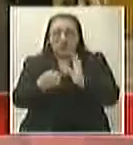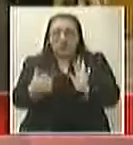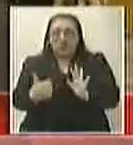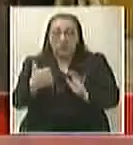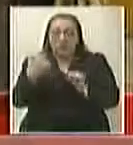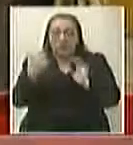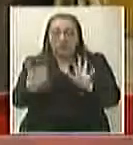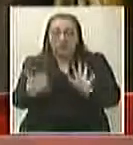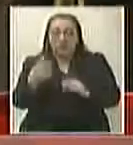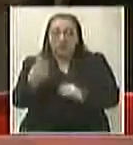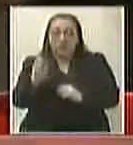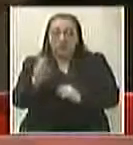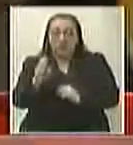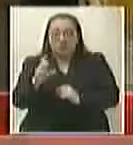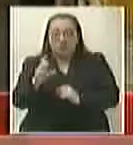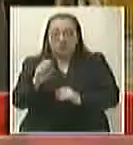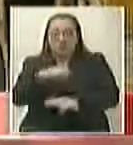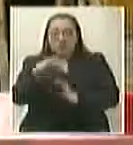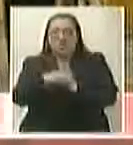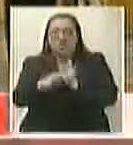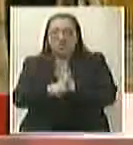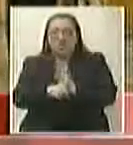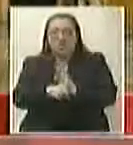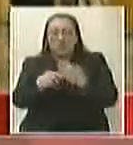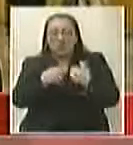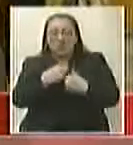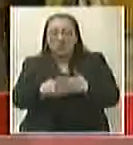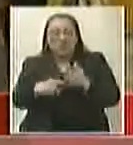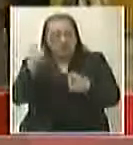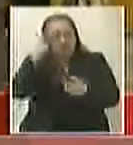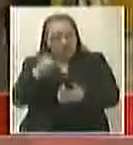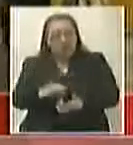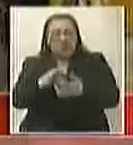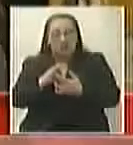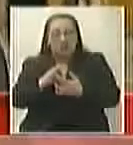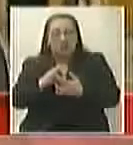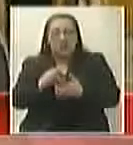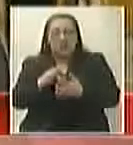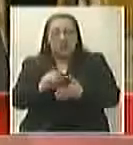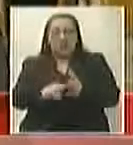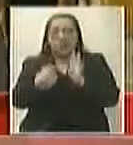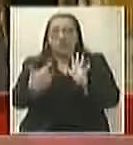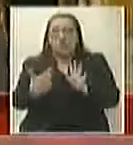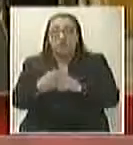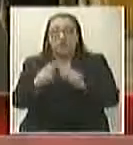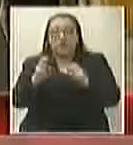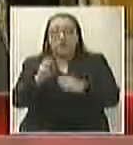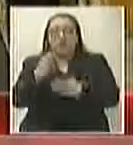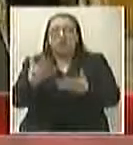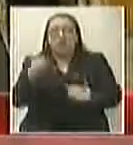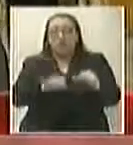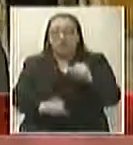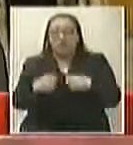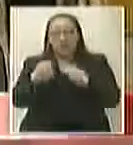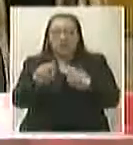6 y 7 del proyecto de ley de las facultades, que consiste específicamente el punto 7 en el tema de los insumos